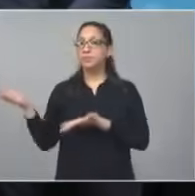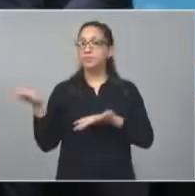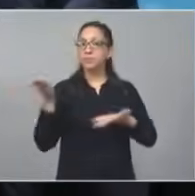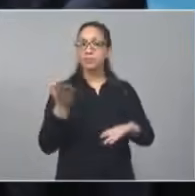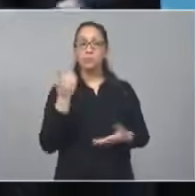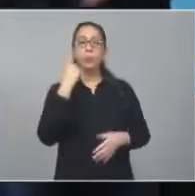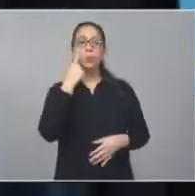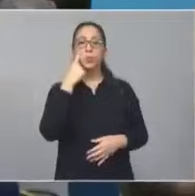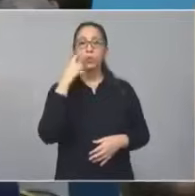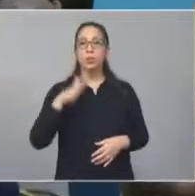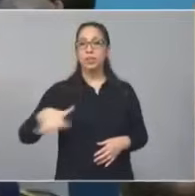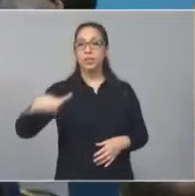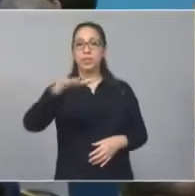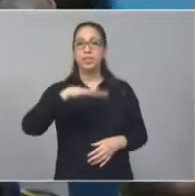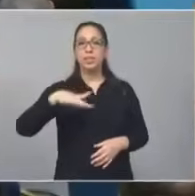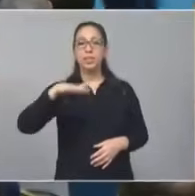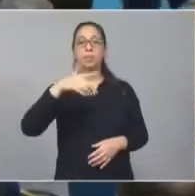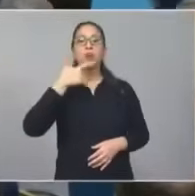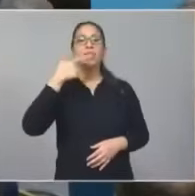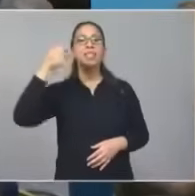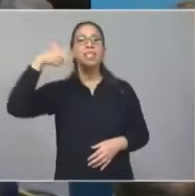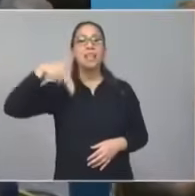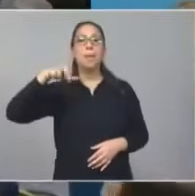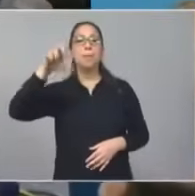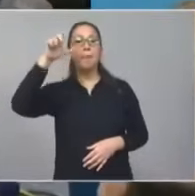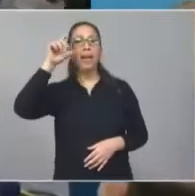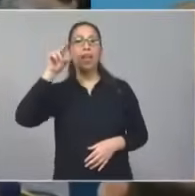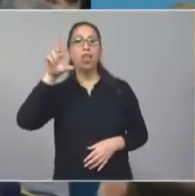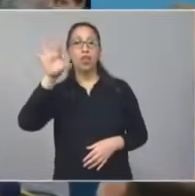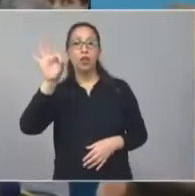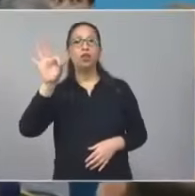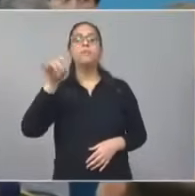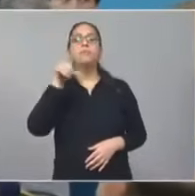Invitamos a continuación al municipio de San Pedro, Cecilio Salazar.